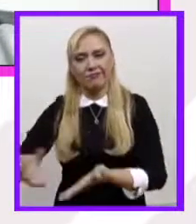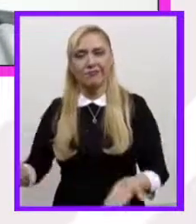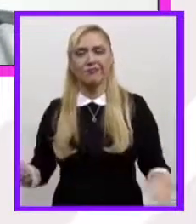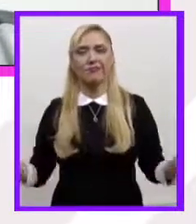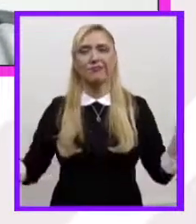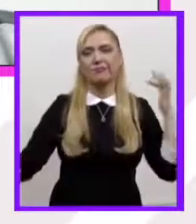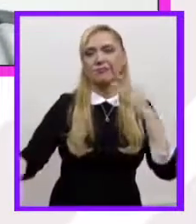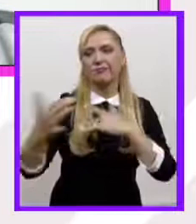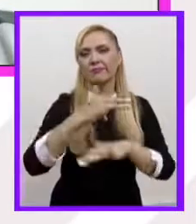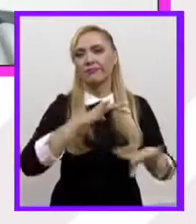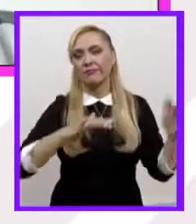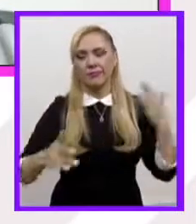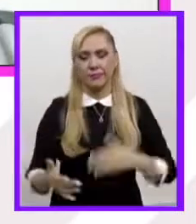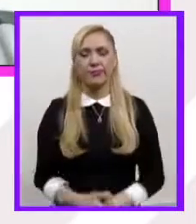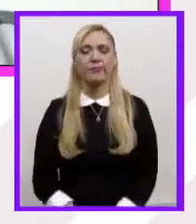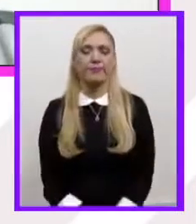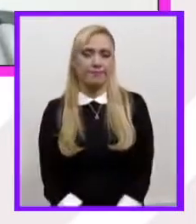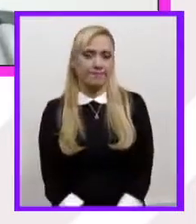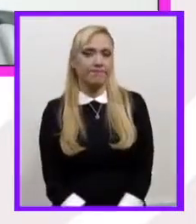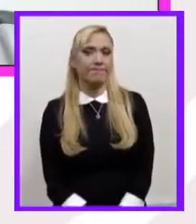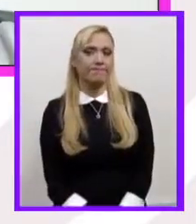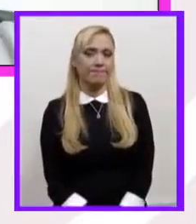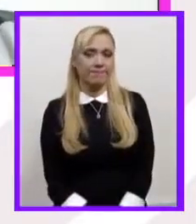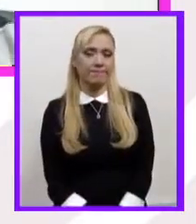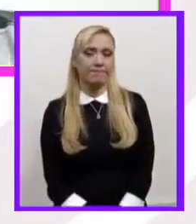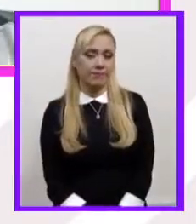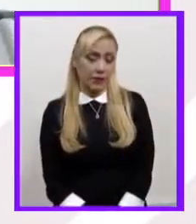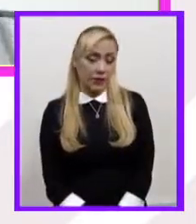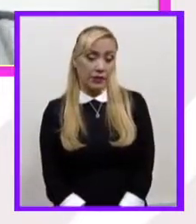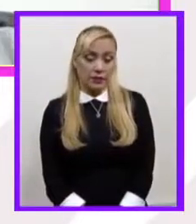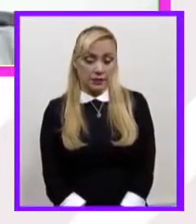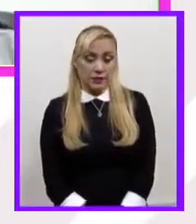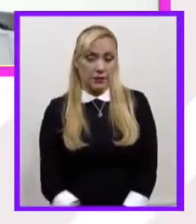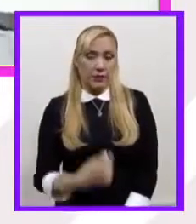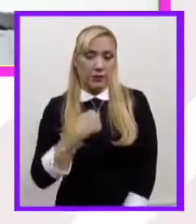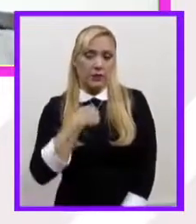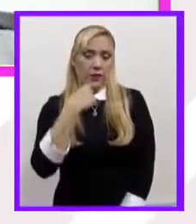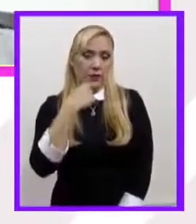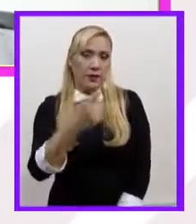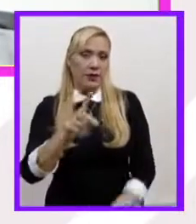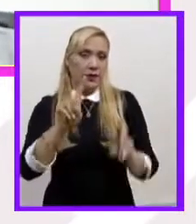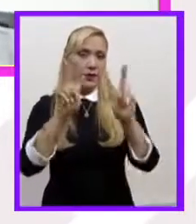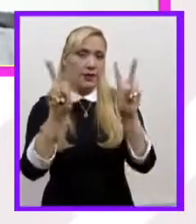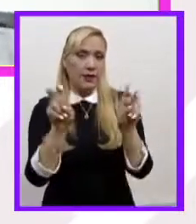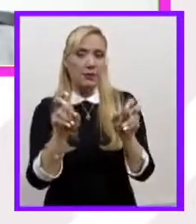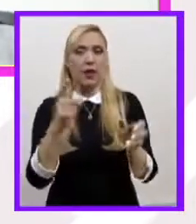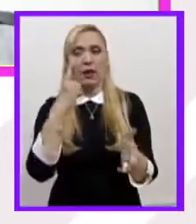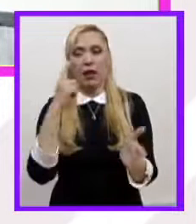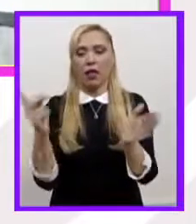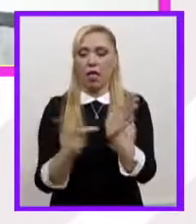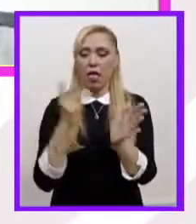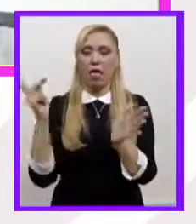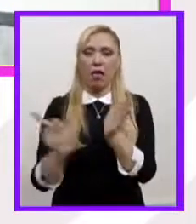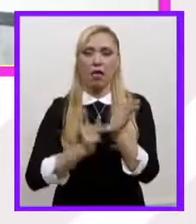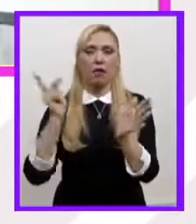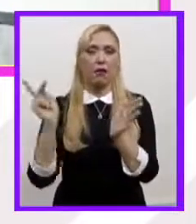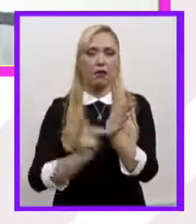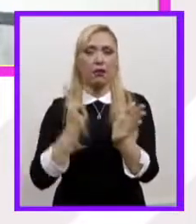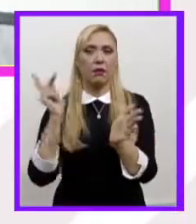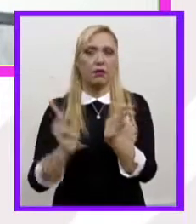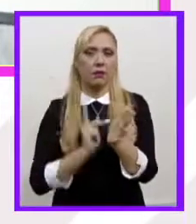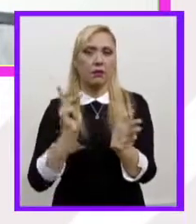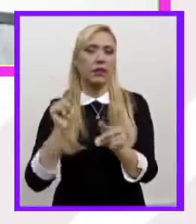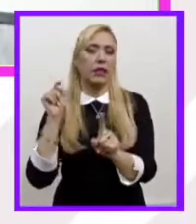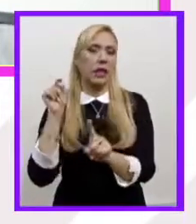puedes adquirir algún servicio. Pues, yo señalaba el tema de la reincidencia como una de